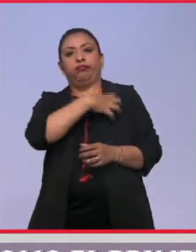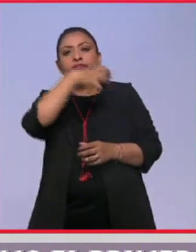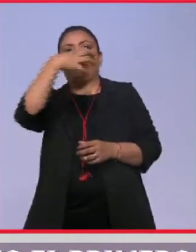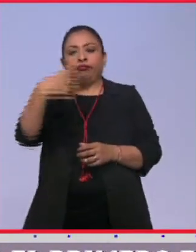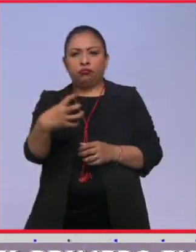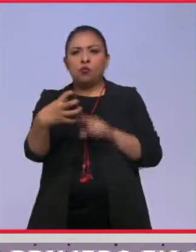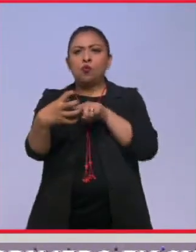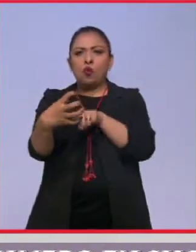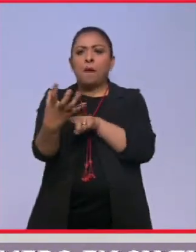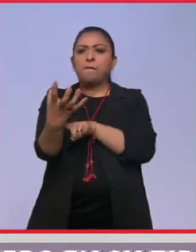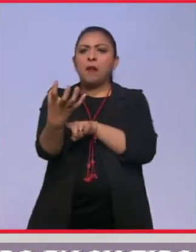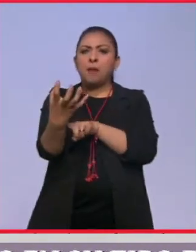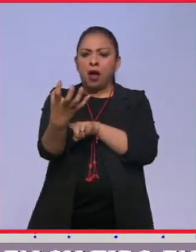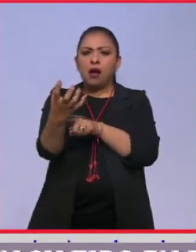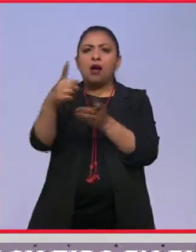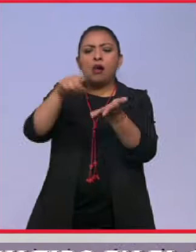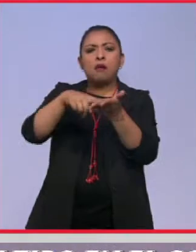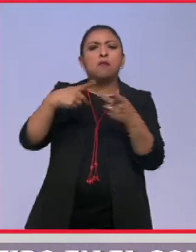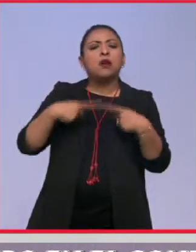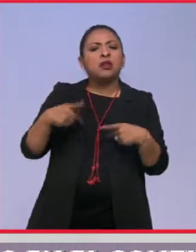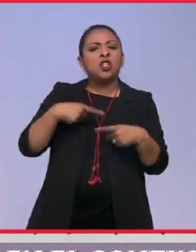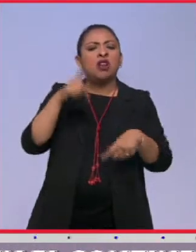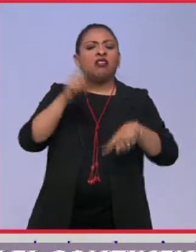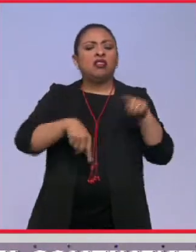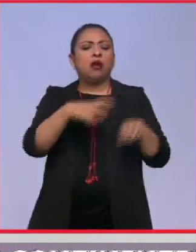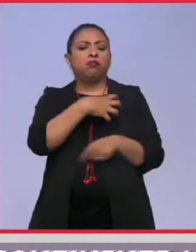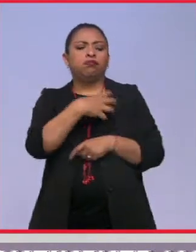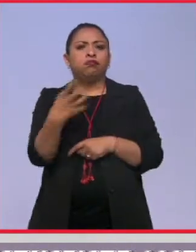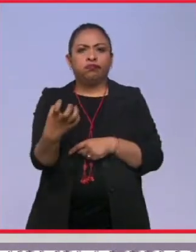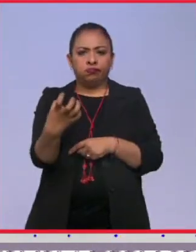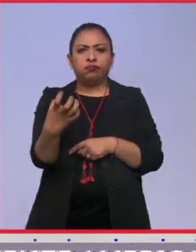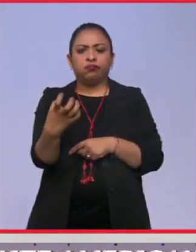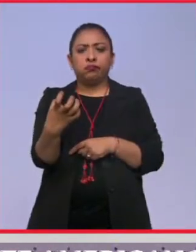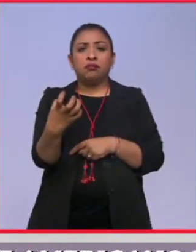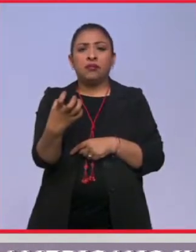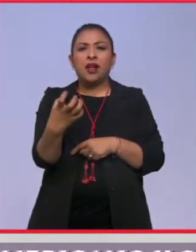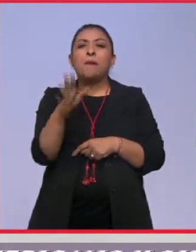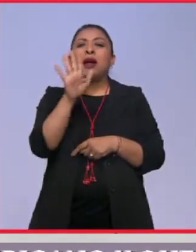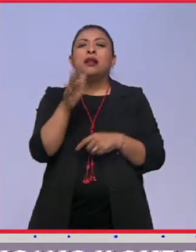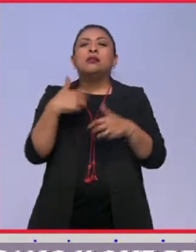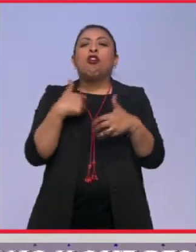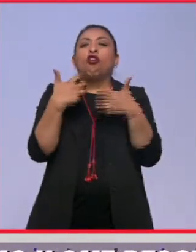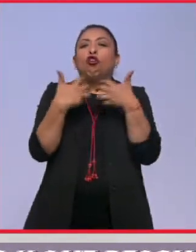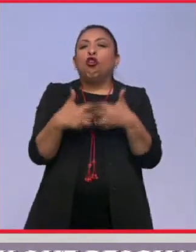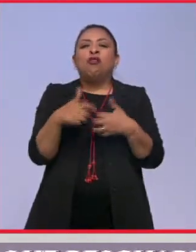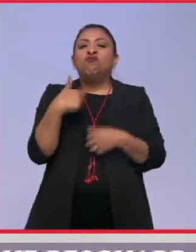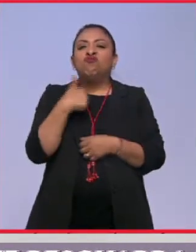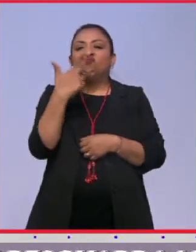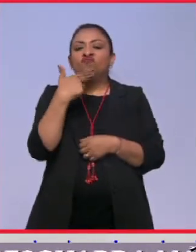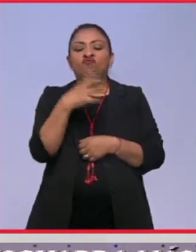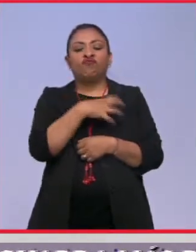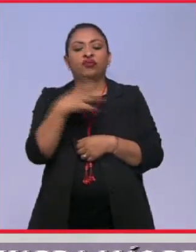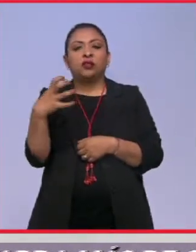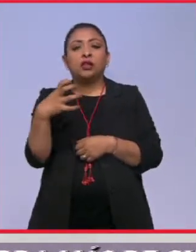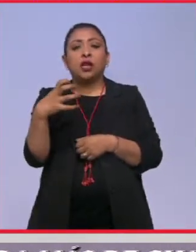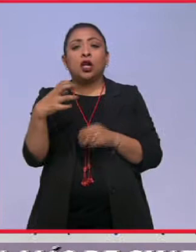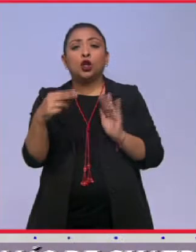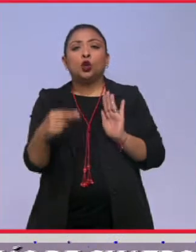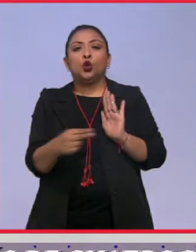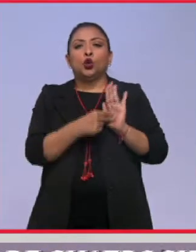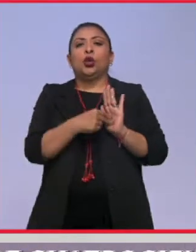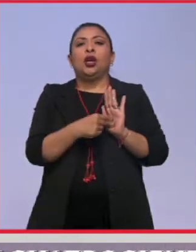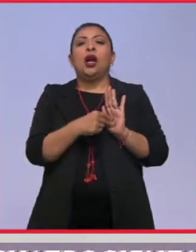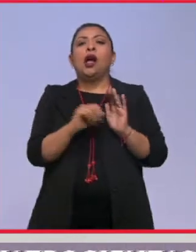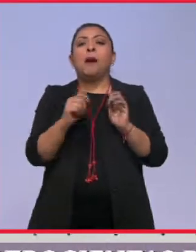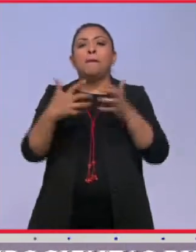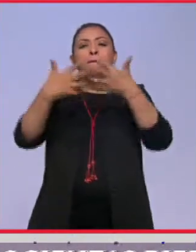tener vivo al sujeto y se le retira del corazón ese motorcito que ya no funciona y se le conecta a